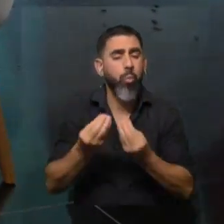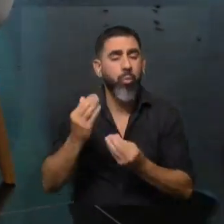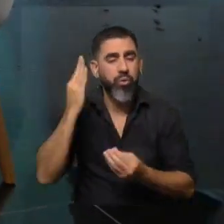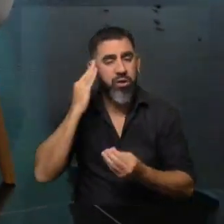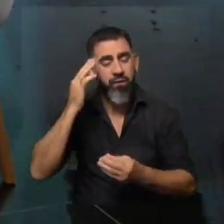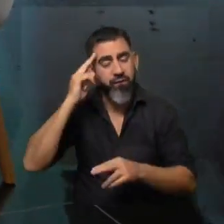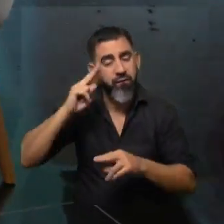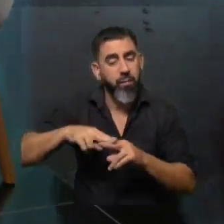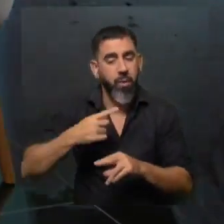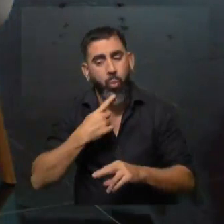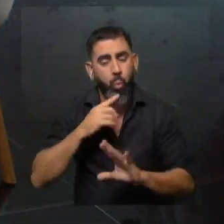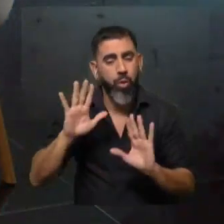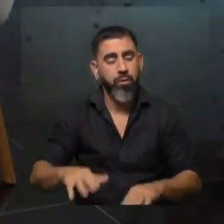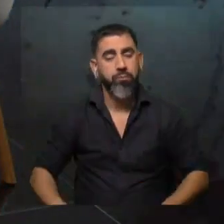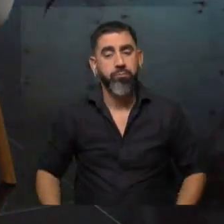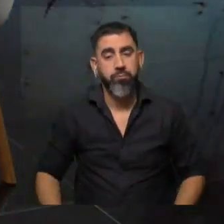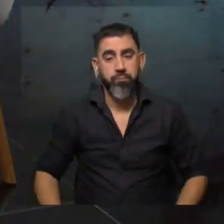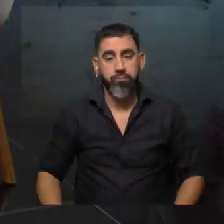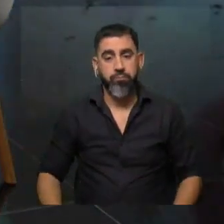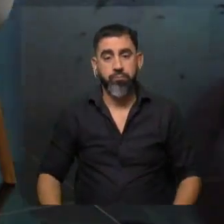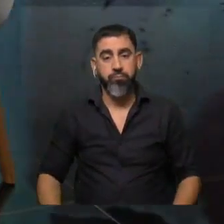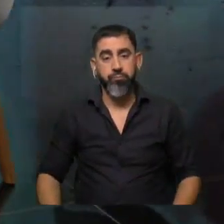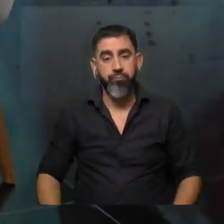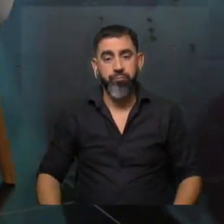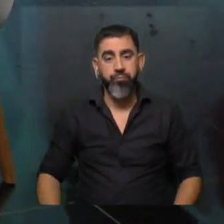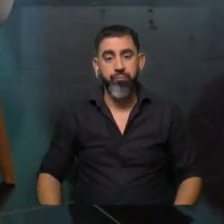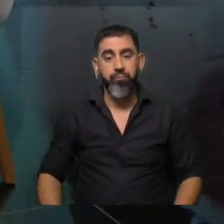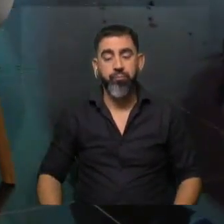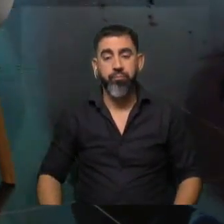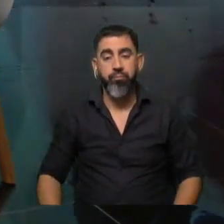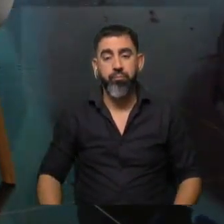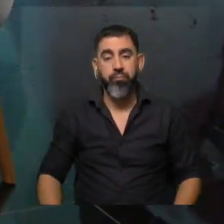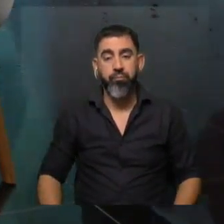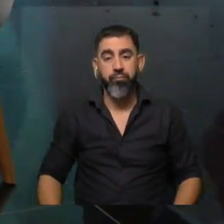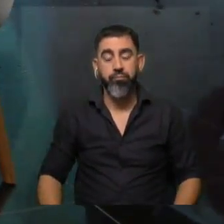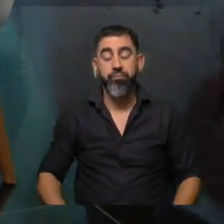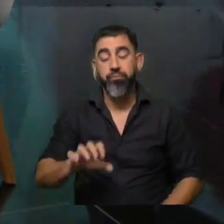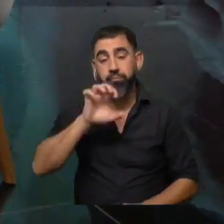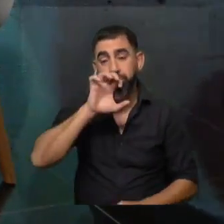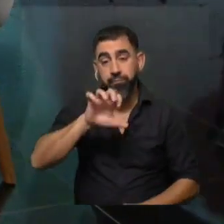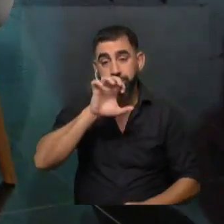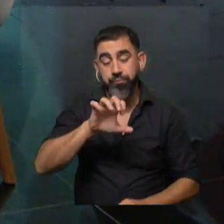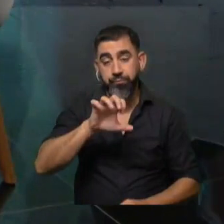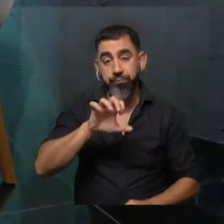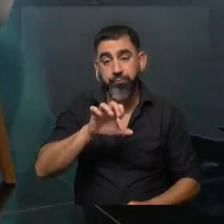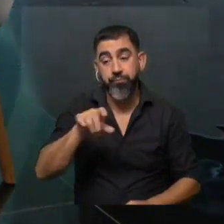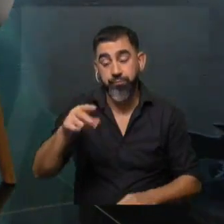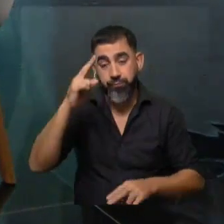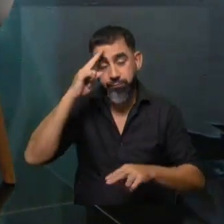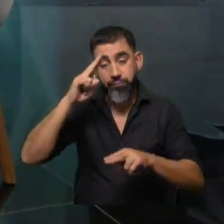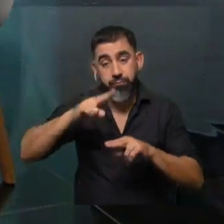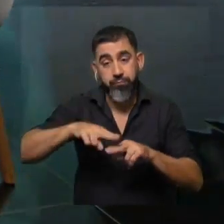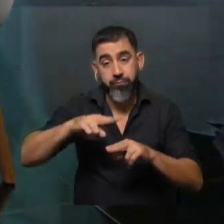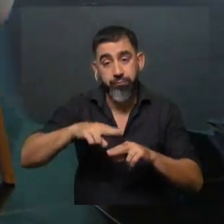una sospecha de estar infectados con este parásito? ¿Querés empezar con las mascotas? Bien. Las mascotas, que esta enfermedad